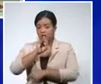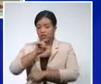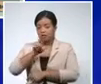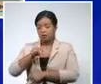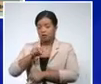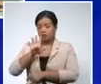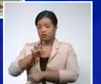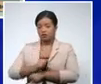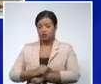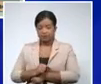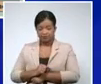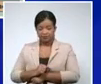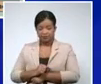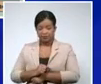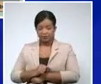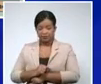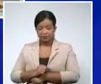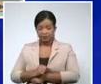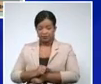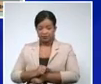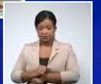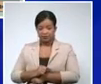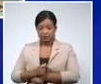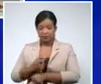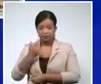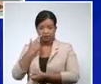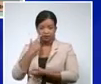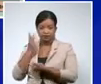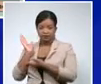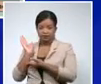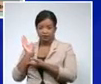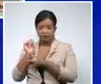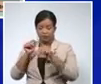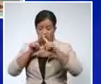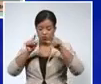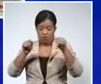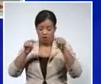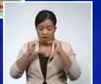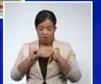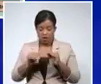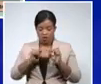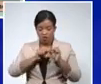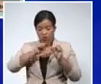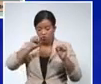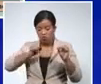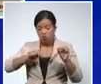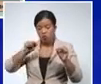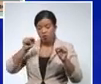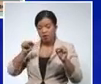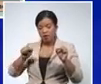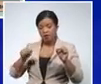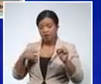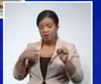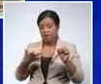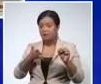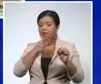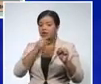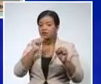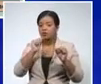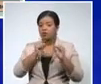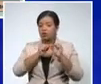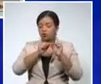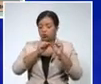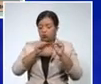7,5. La curva la ven ahí en el gráfico. Es una curva que como que quiere disminuir, pero